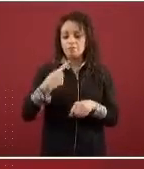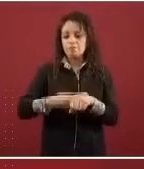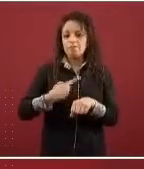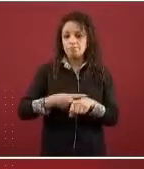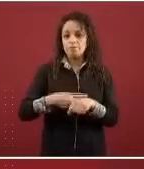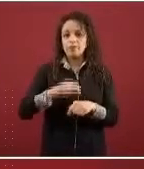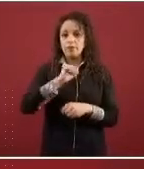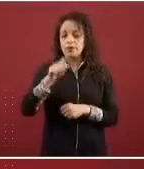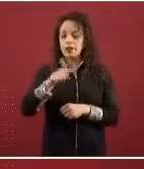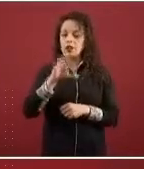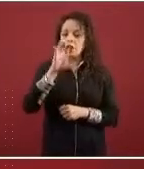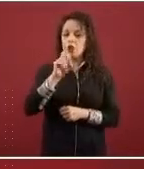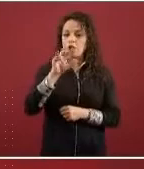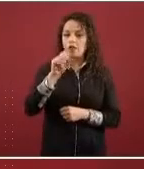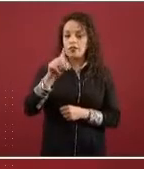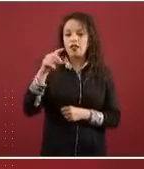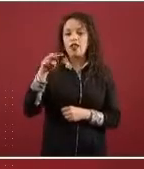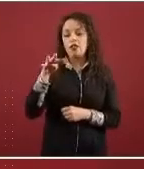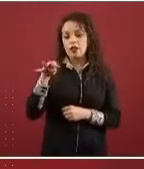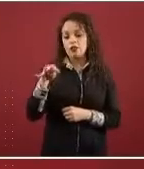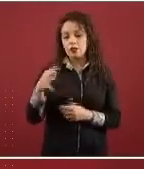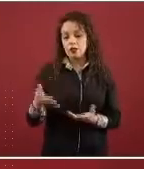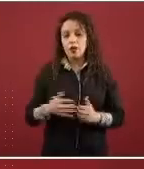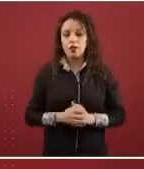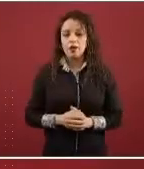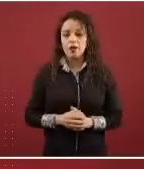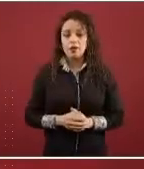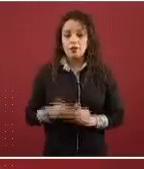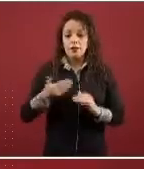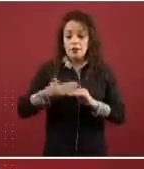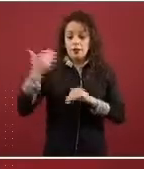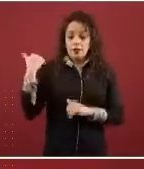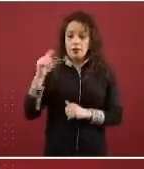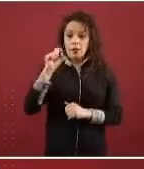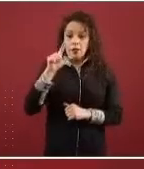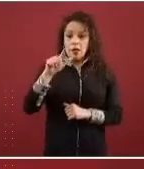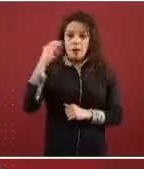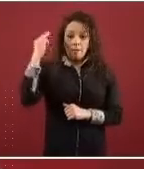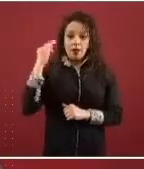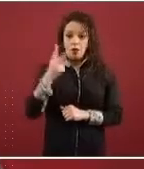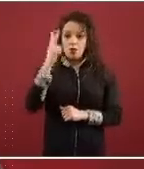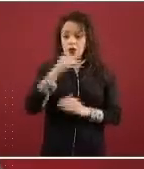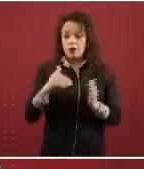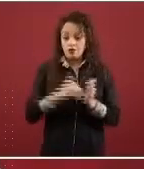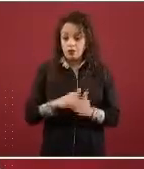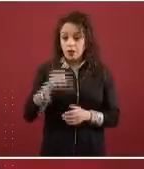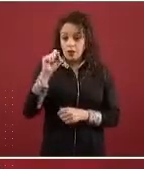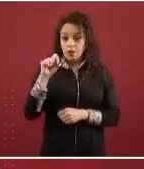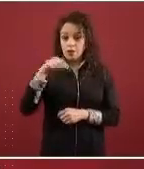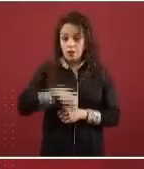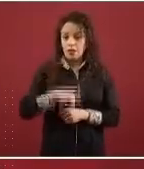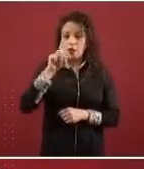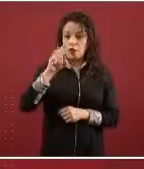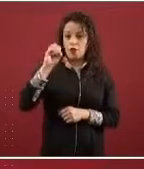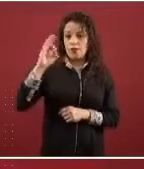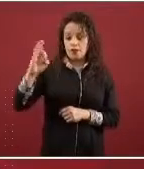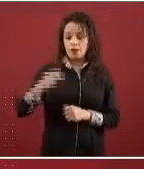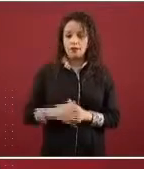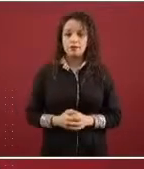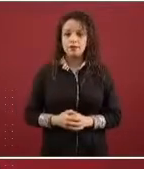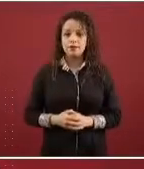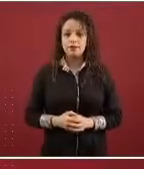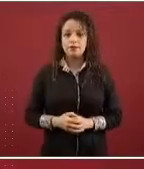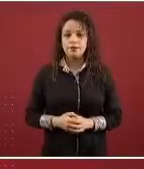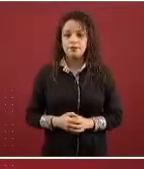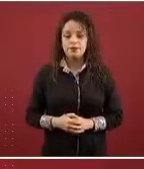virus COVID-19, publicado el 27 de marzo de 2020 en el Diario Oficial de la Federación.